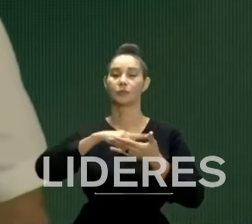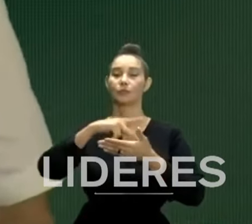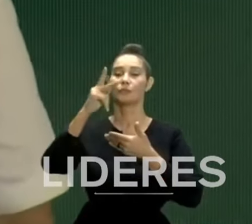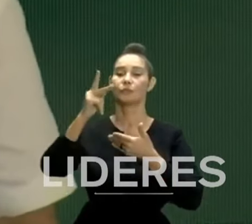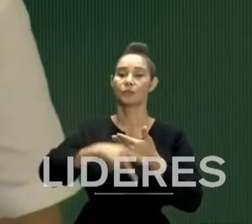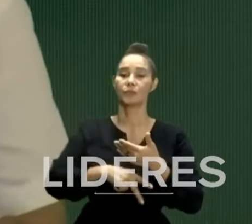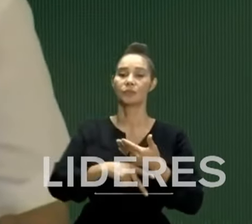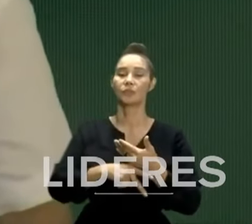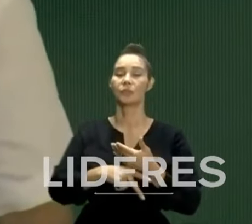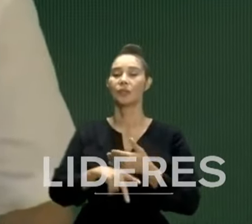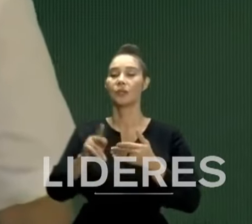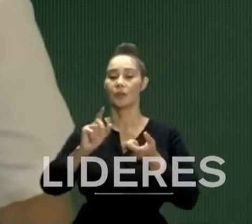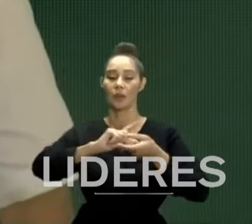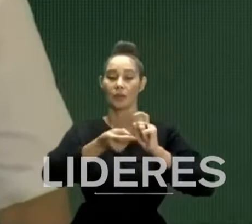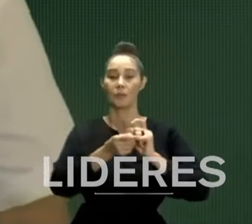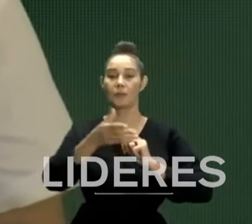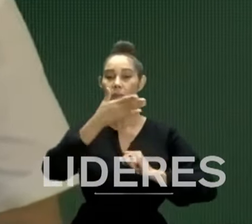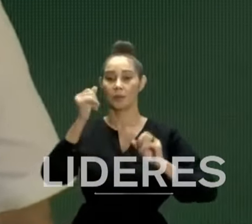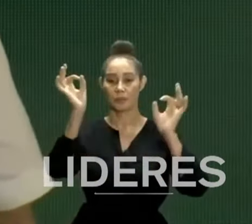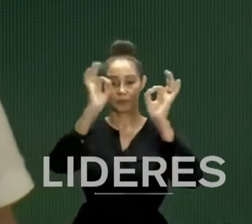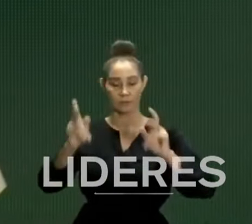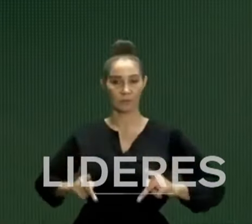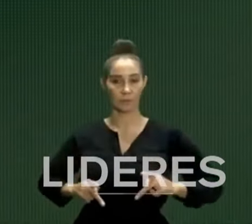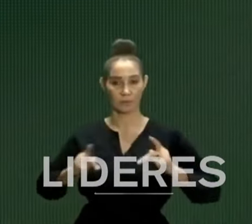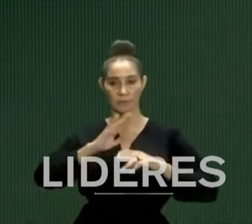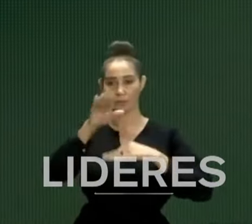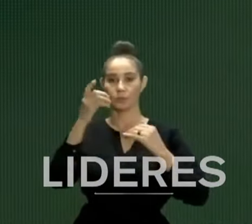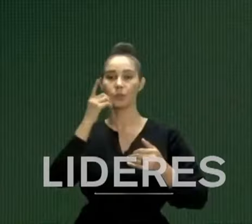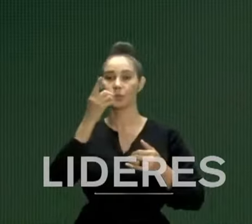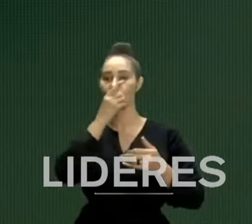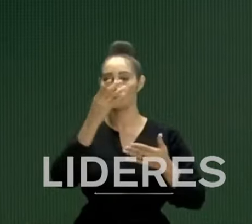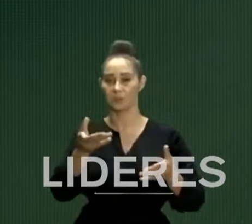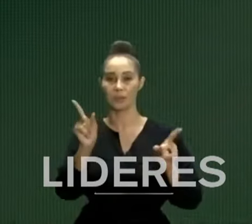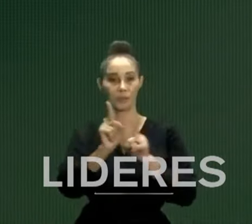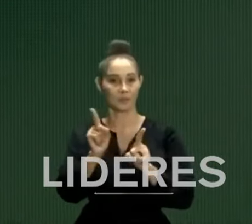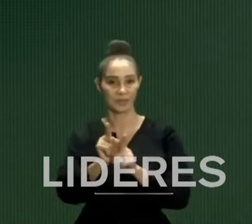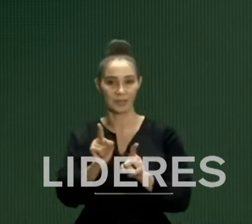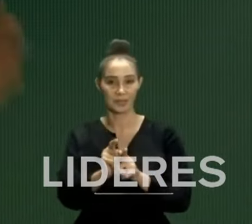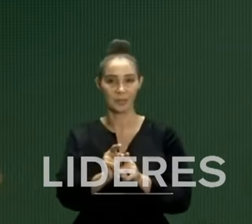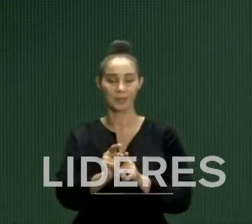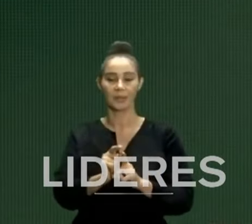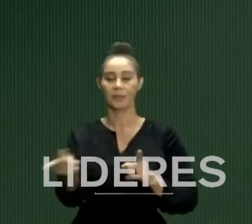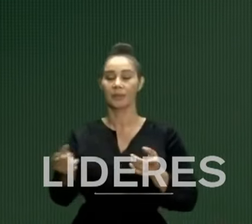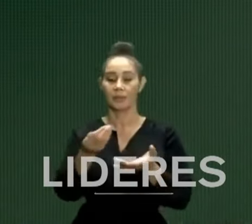proyectos que van a mejorar la calidad de vida de los dominicanos y dominicanas, pero que además que